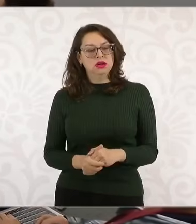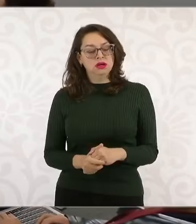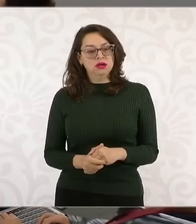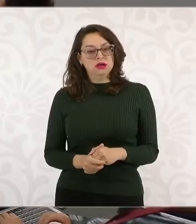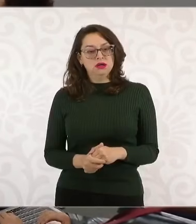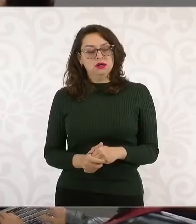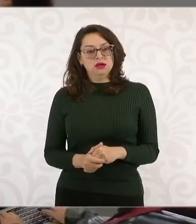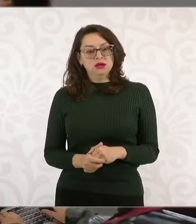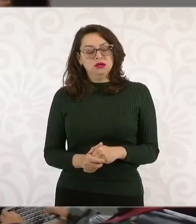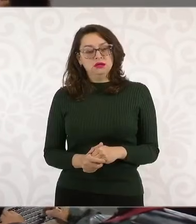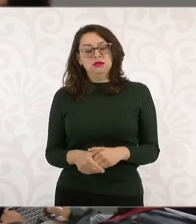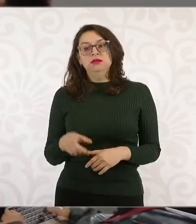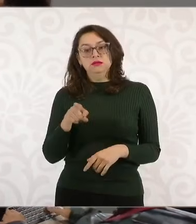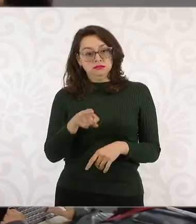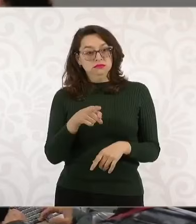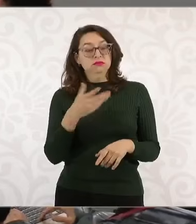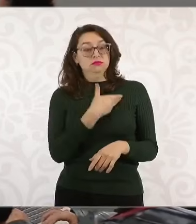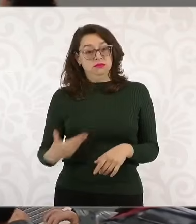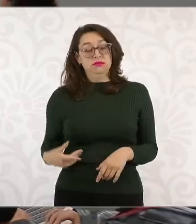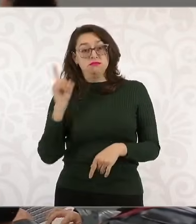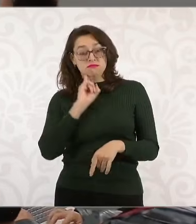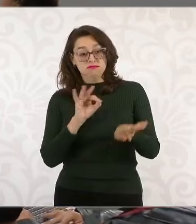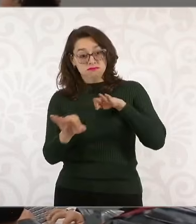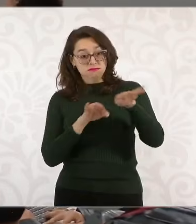¿Cómo califica el desempeño?